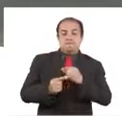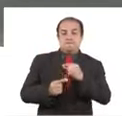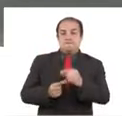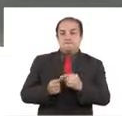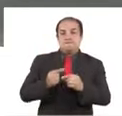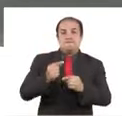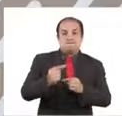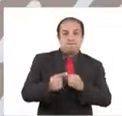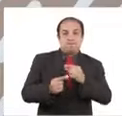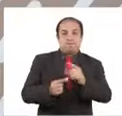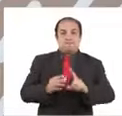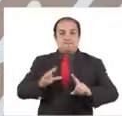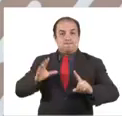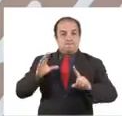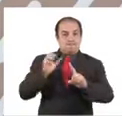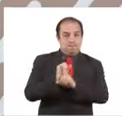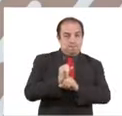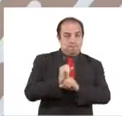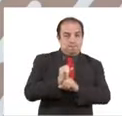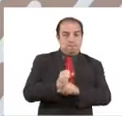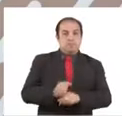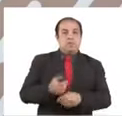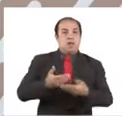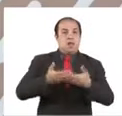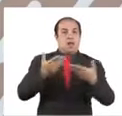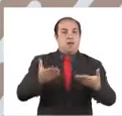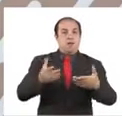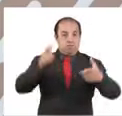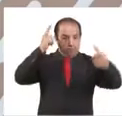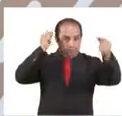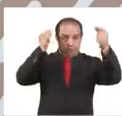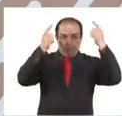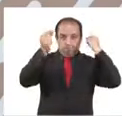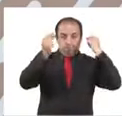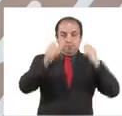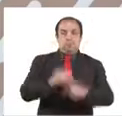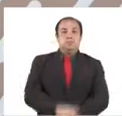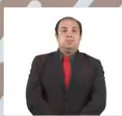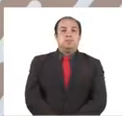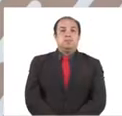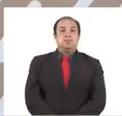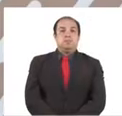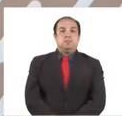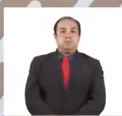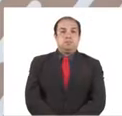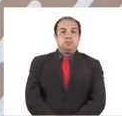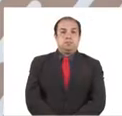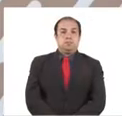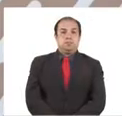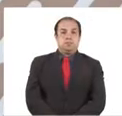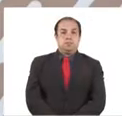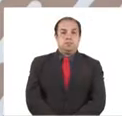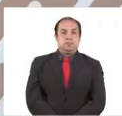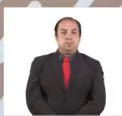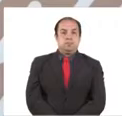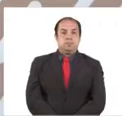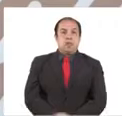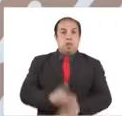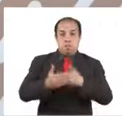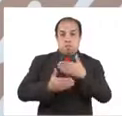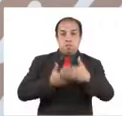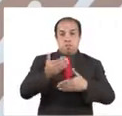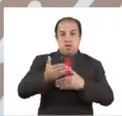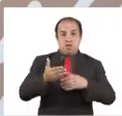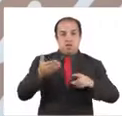nos trajo hasta aquí, a nuestra graduación. A lo largo del camino, hubo grandes